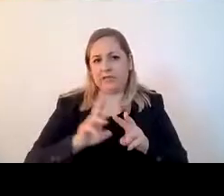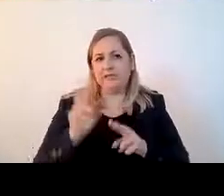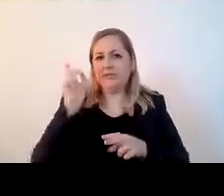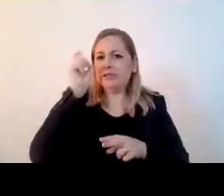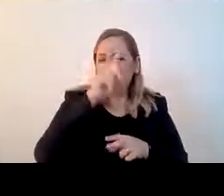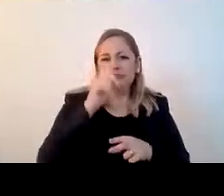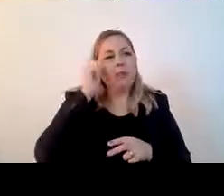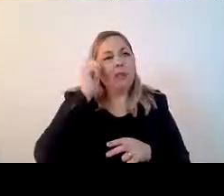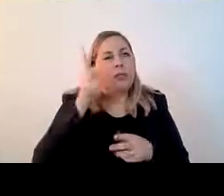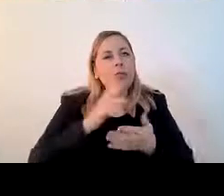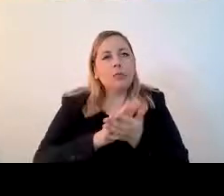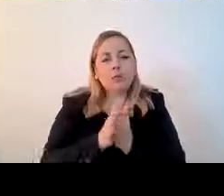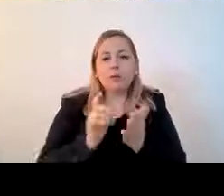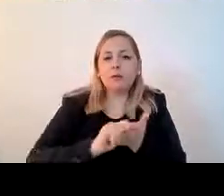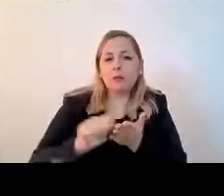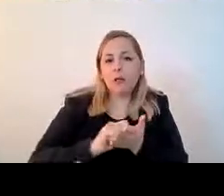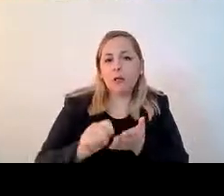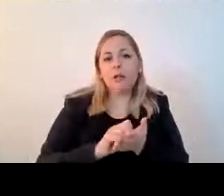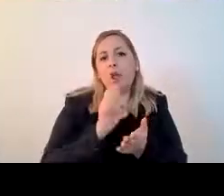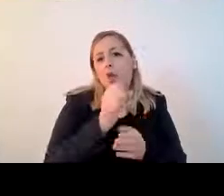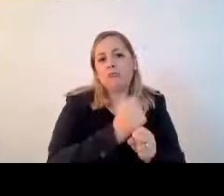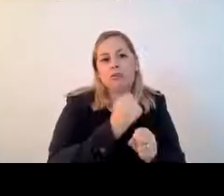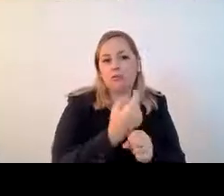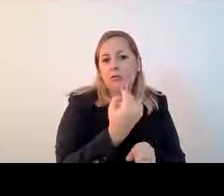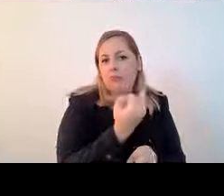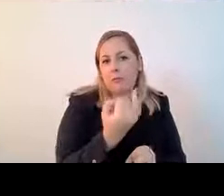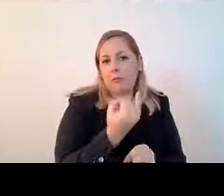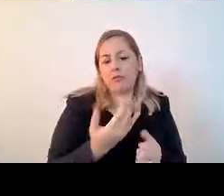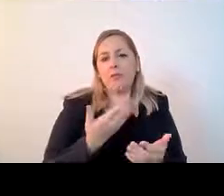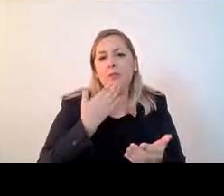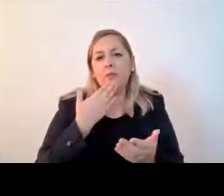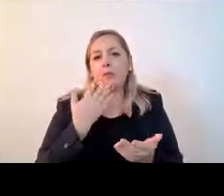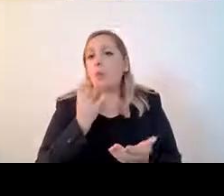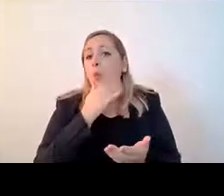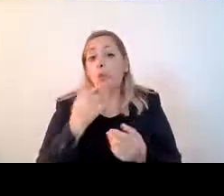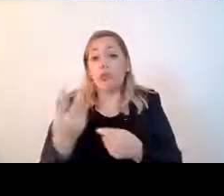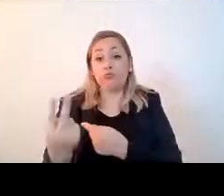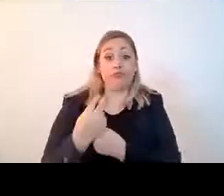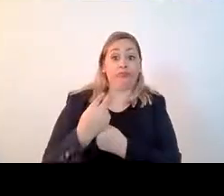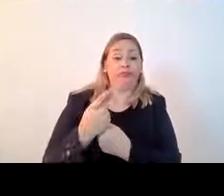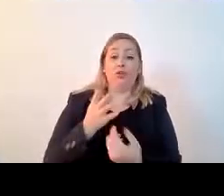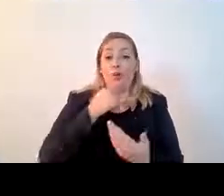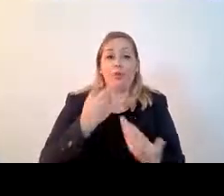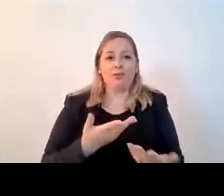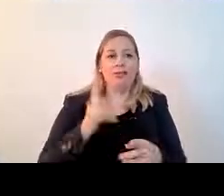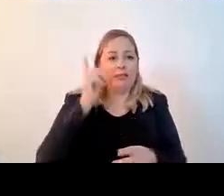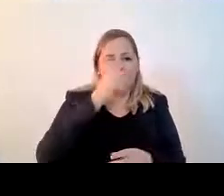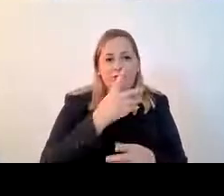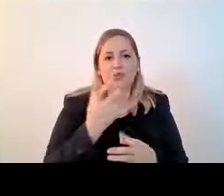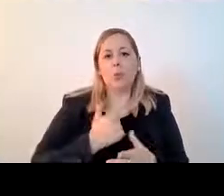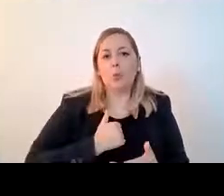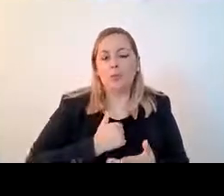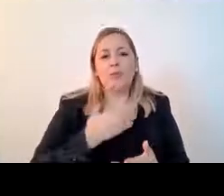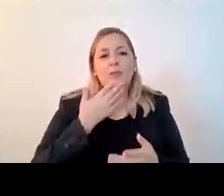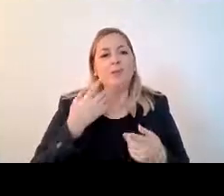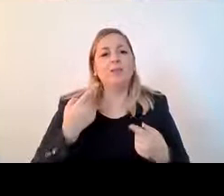para completar las tareas y con labores independientes, sobre todo cuando no tienen supervisión, y relaciones inestables a